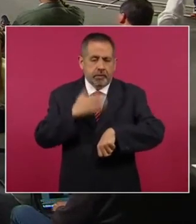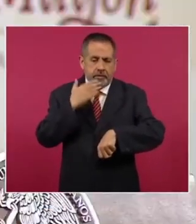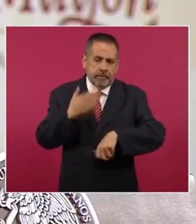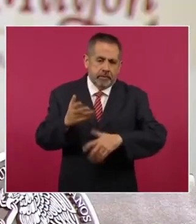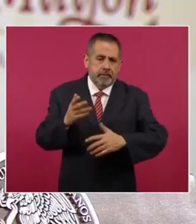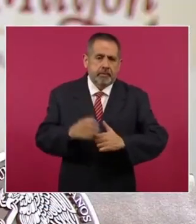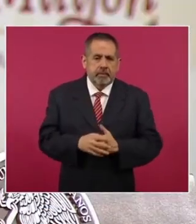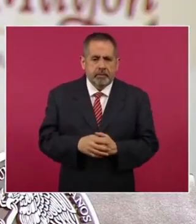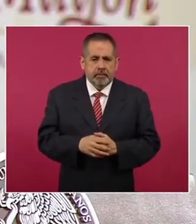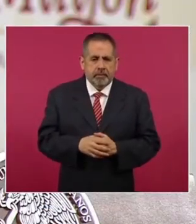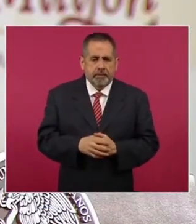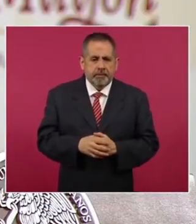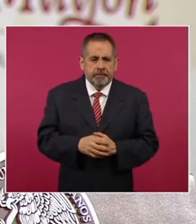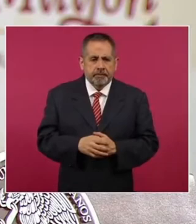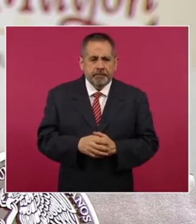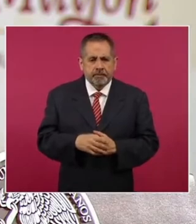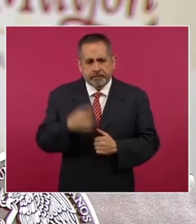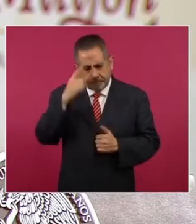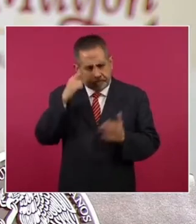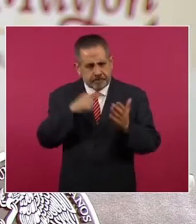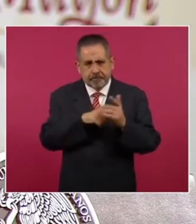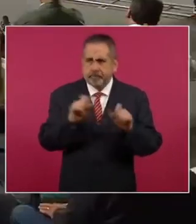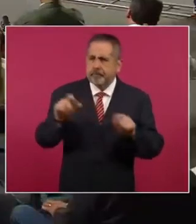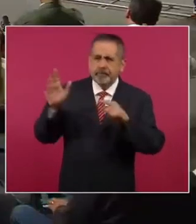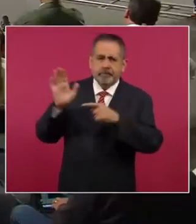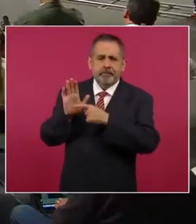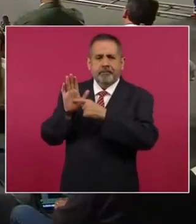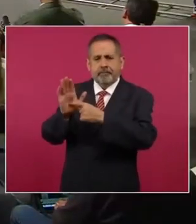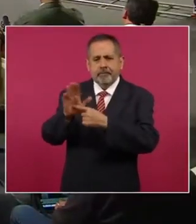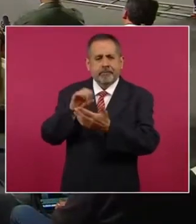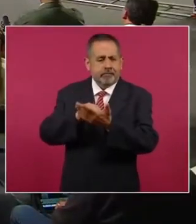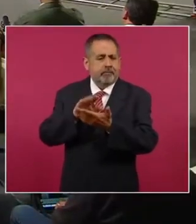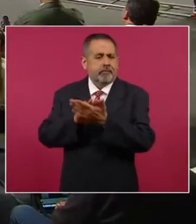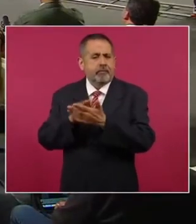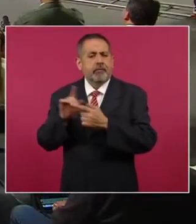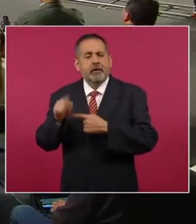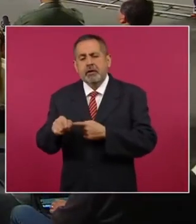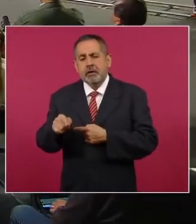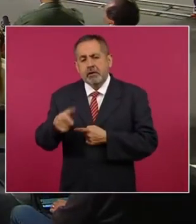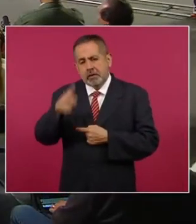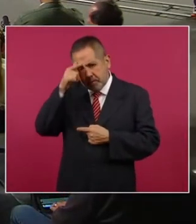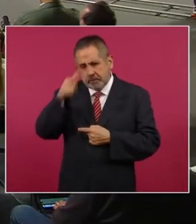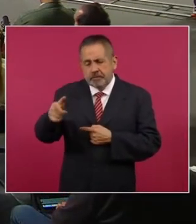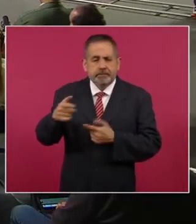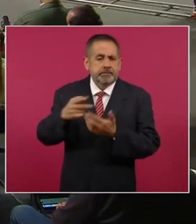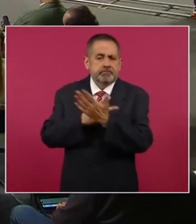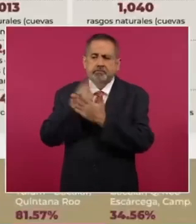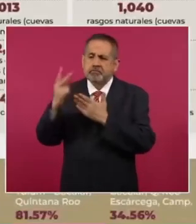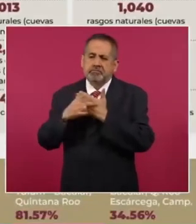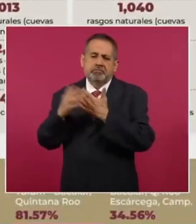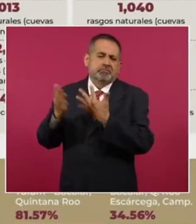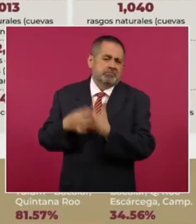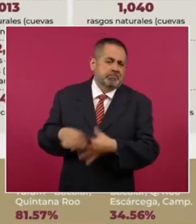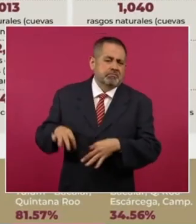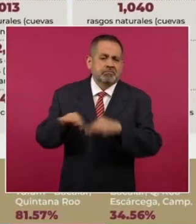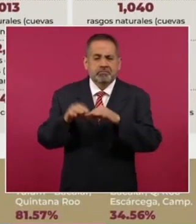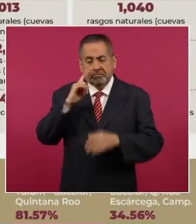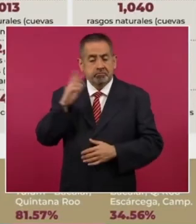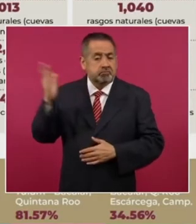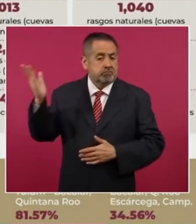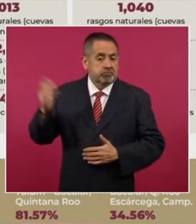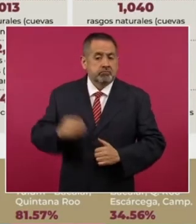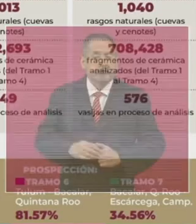para que se quede esto, que es uno de los proyectos más grandes que se ha hecho